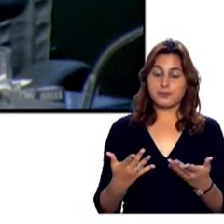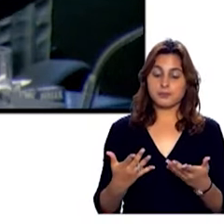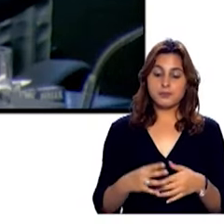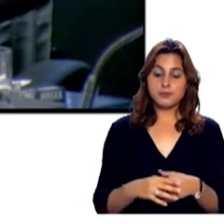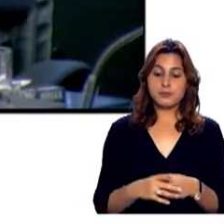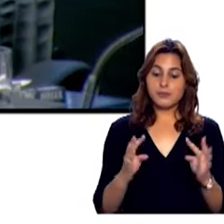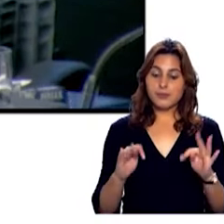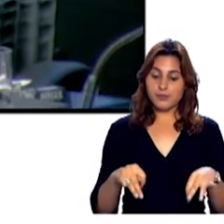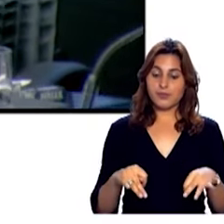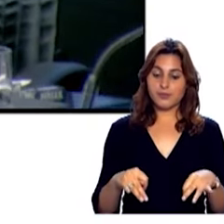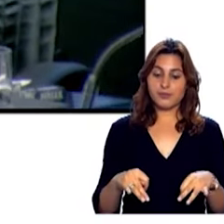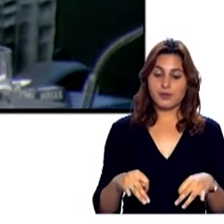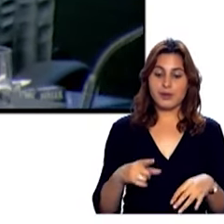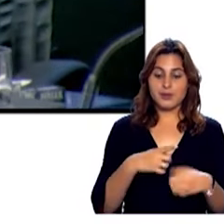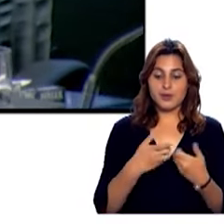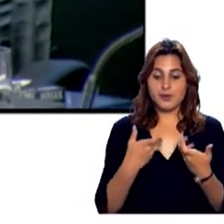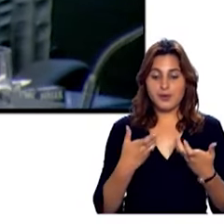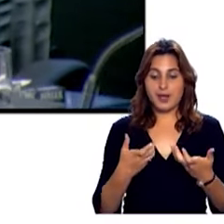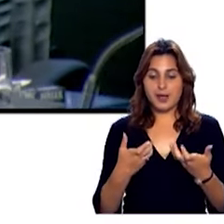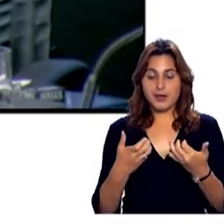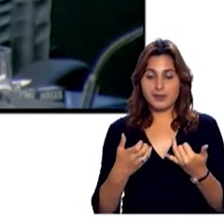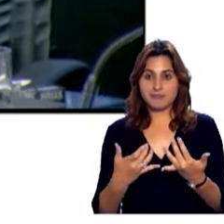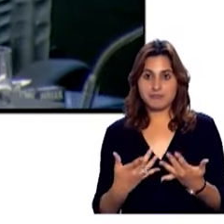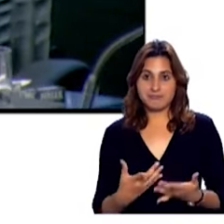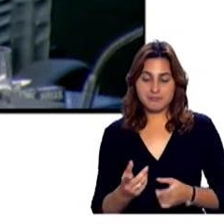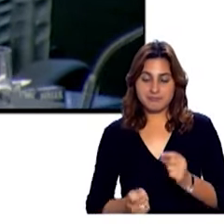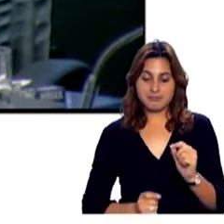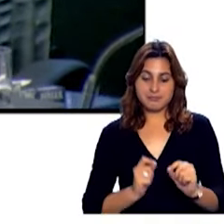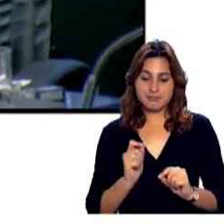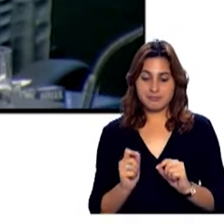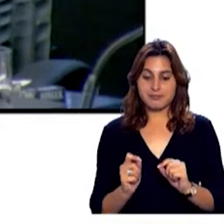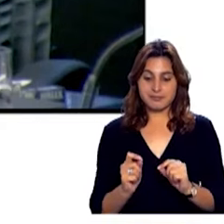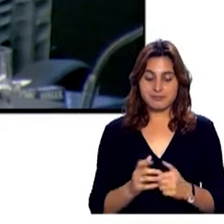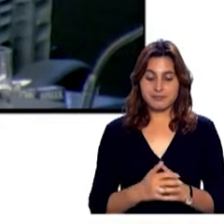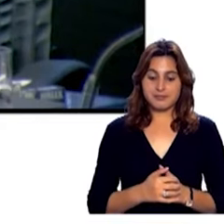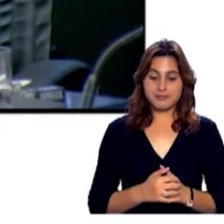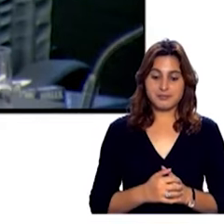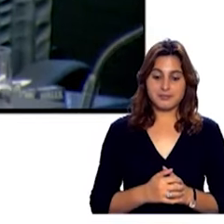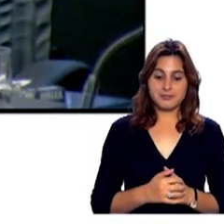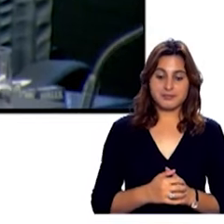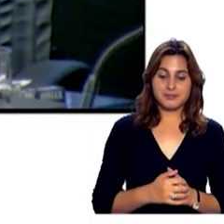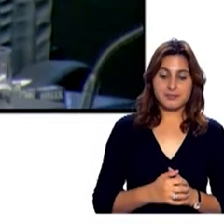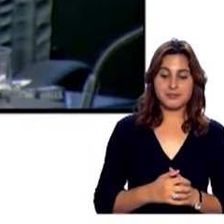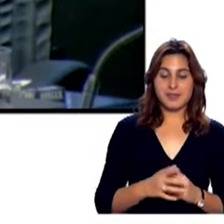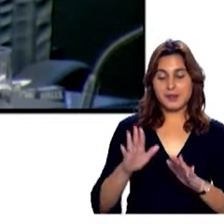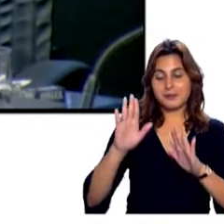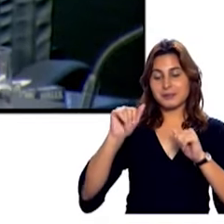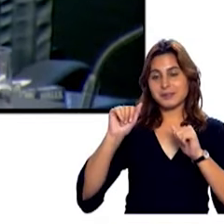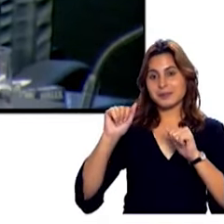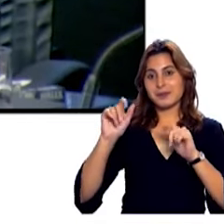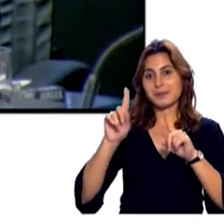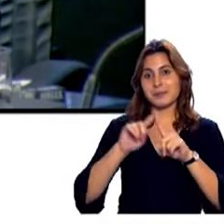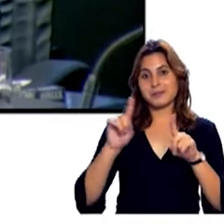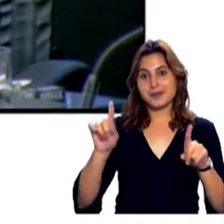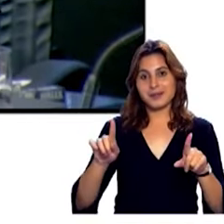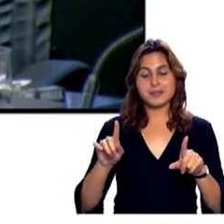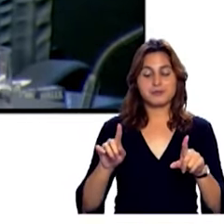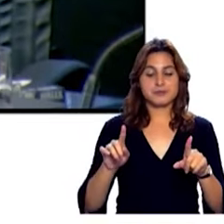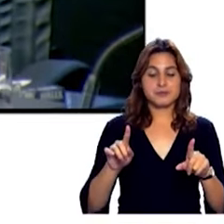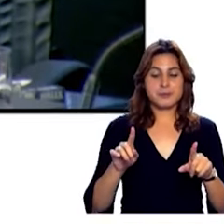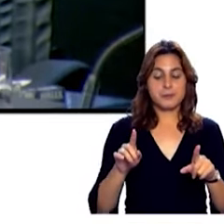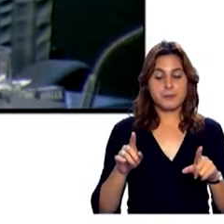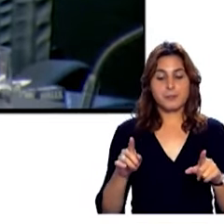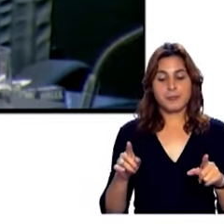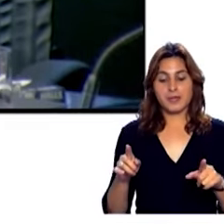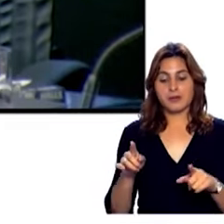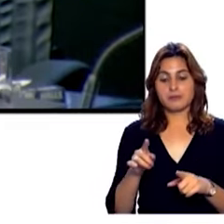cuenta del sistema espaol no porque Sea ni mejor ni peor sino porque es el que tenemos Y evidentemente estoy seguro que